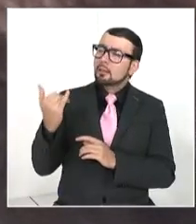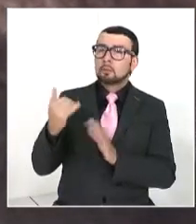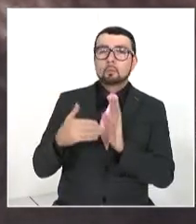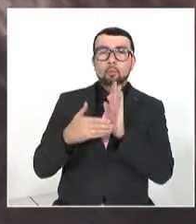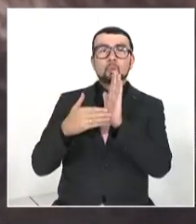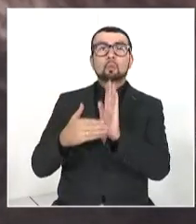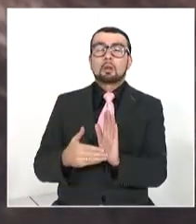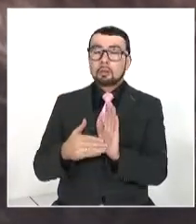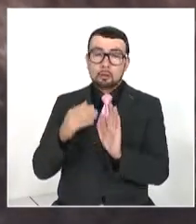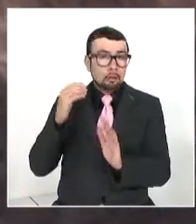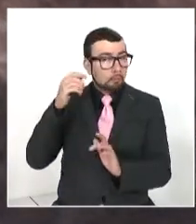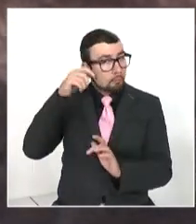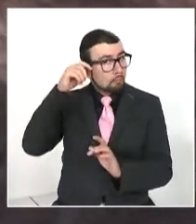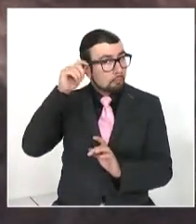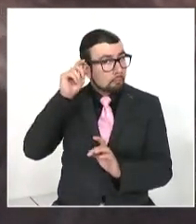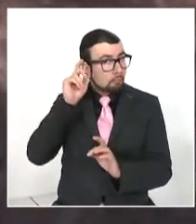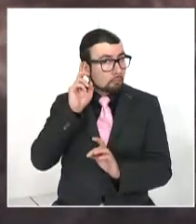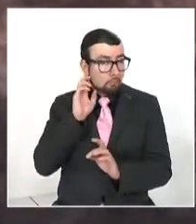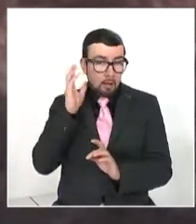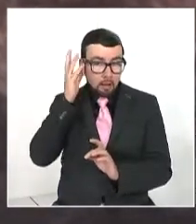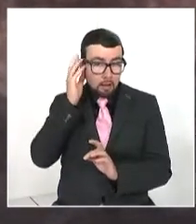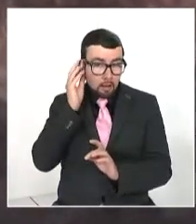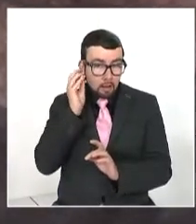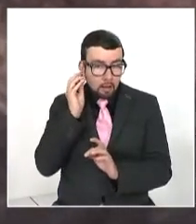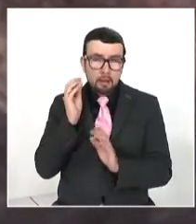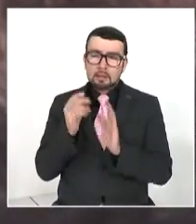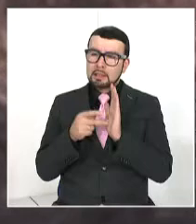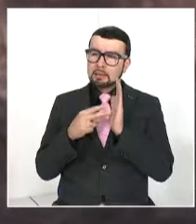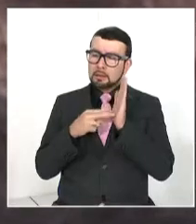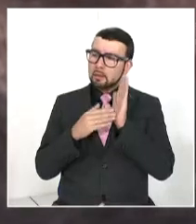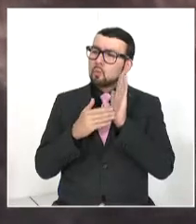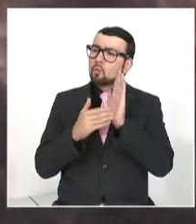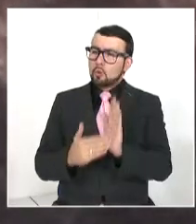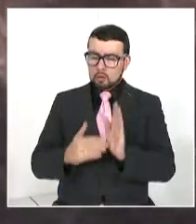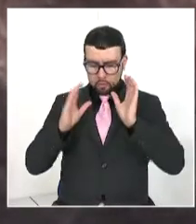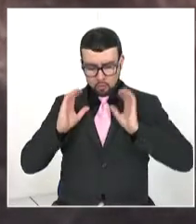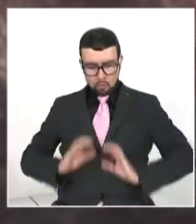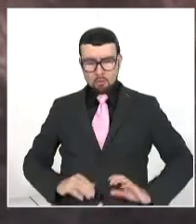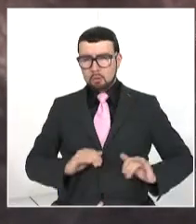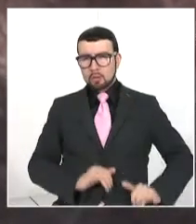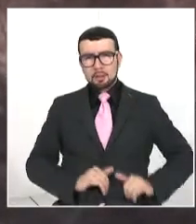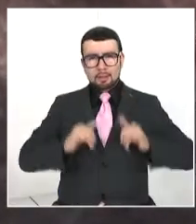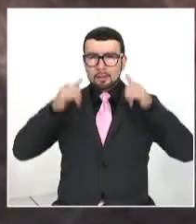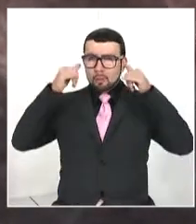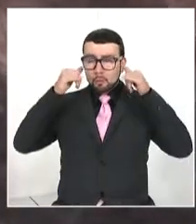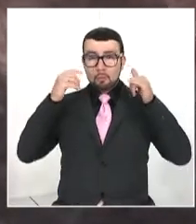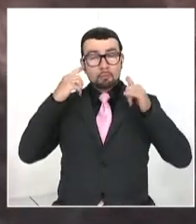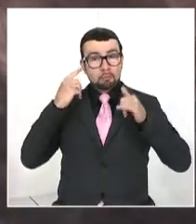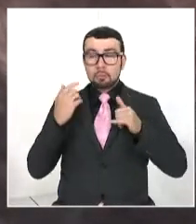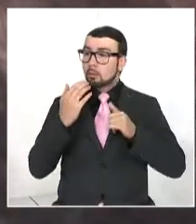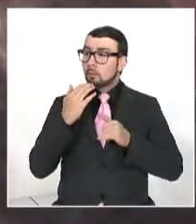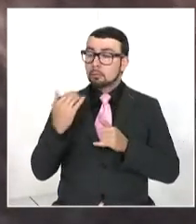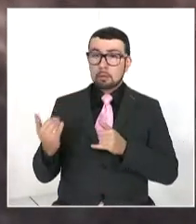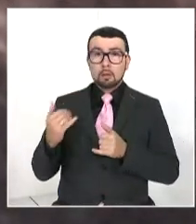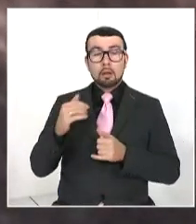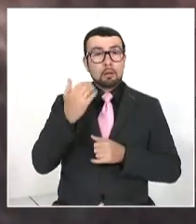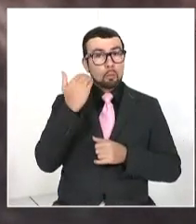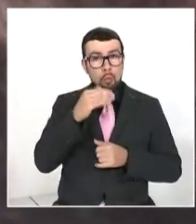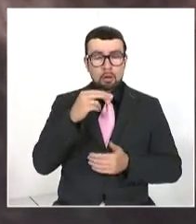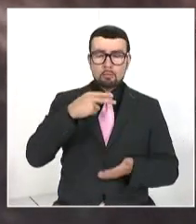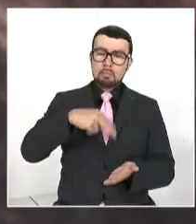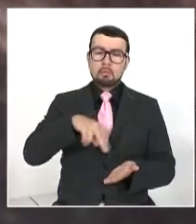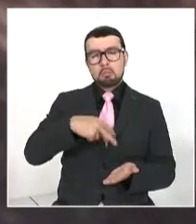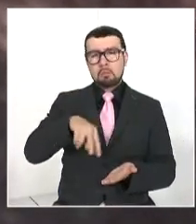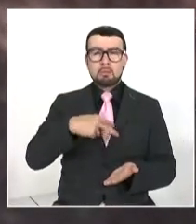que en cada uno de ellos está la representación, y hay una historia muy famosa de cómo a una bailarina le curaron un nervio